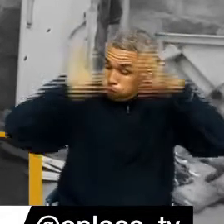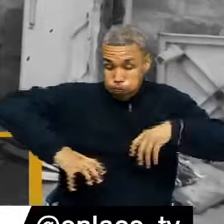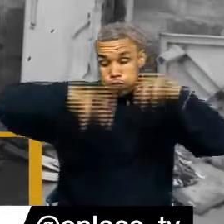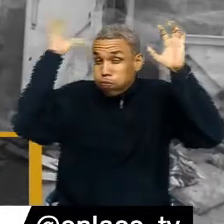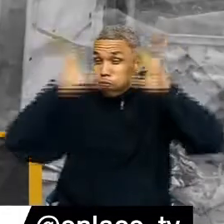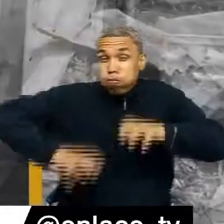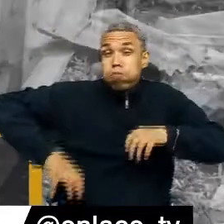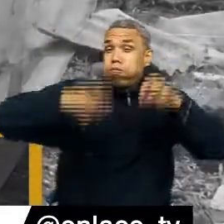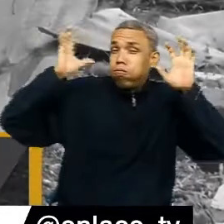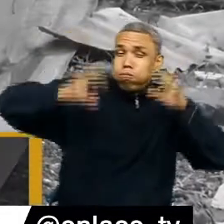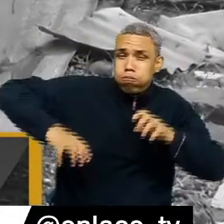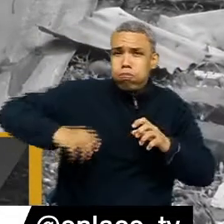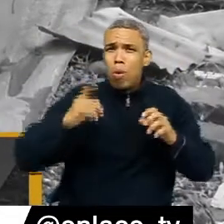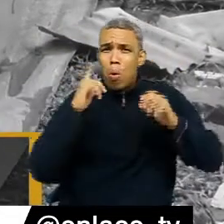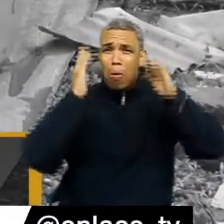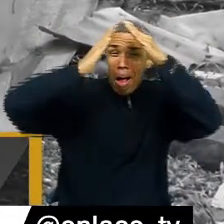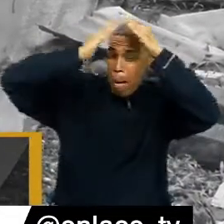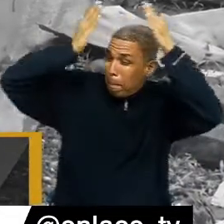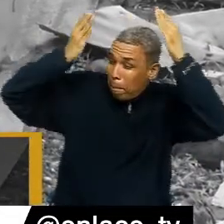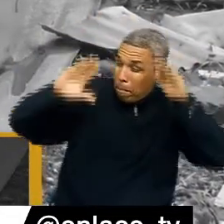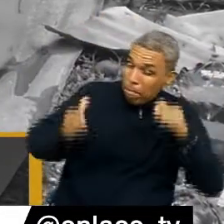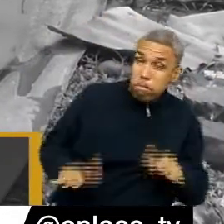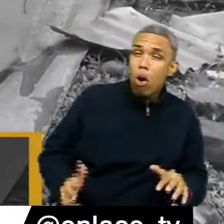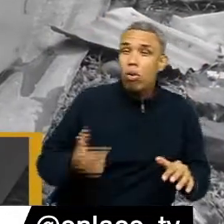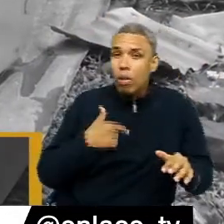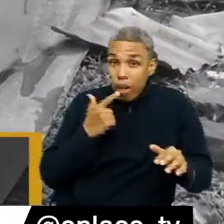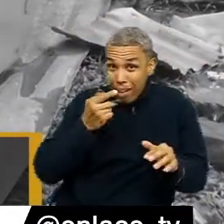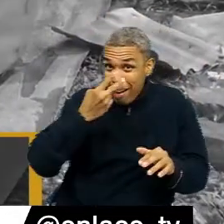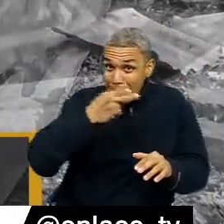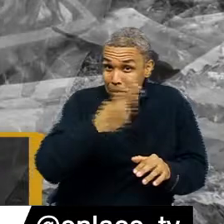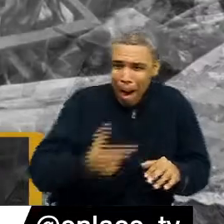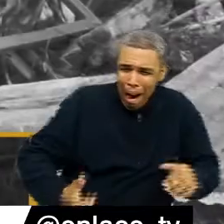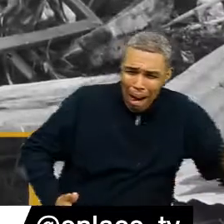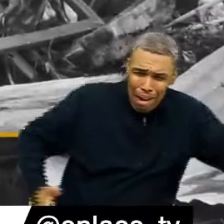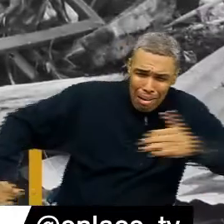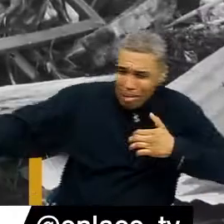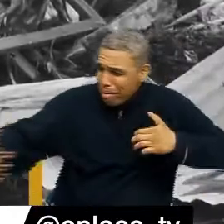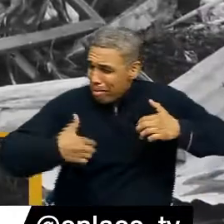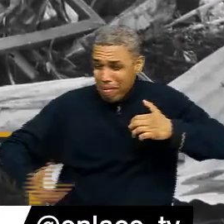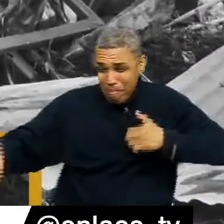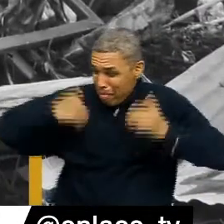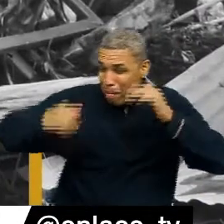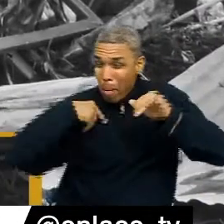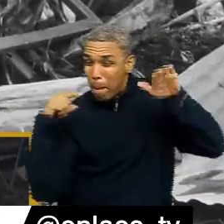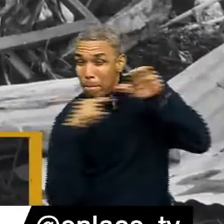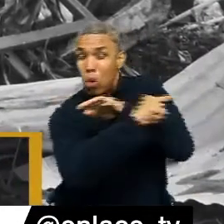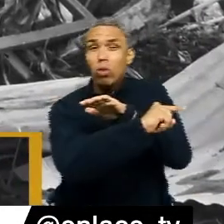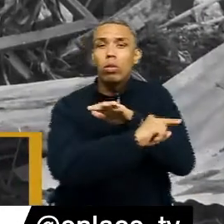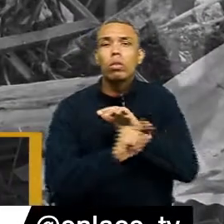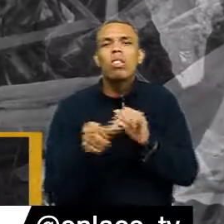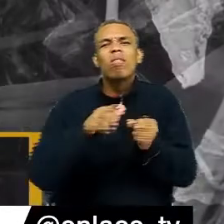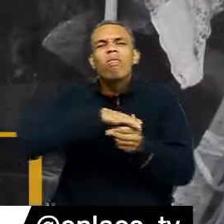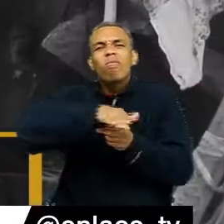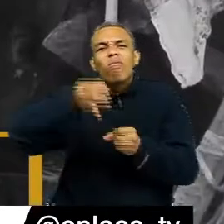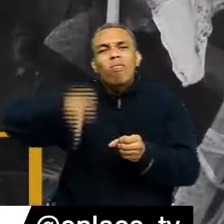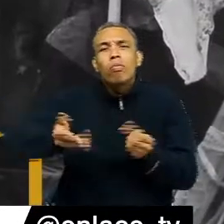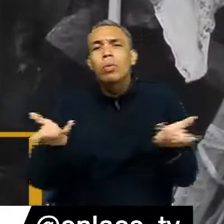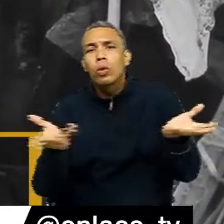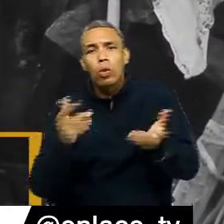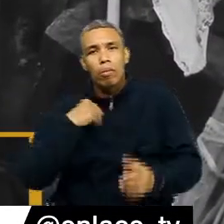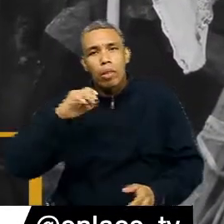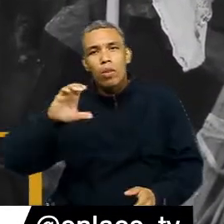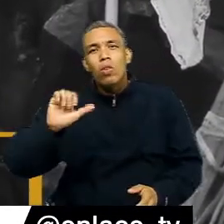por resguardar su vida y la de sus pequeños de 3 y 8 años de edad, logró salir de su casa en el barrio Caminos de San Silvestre, esa de